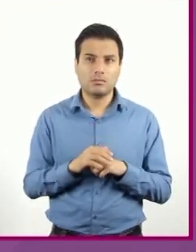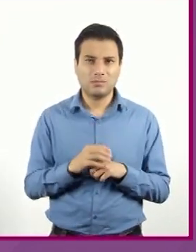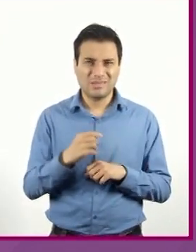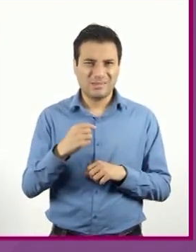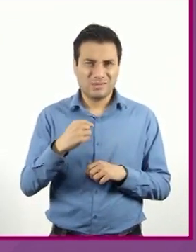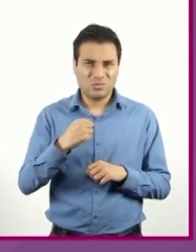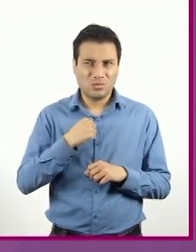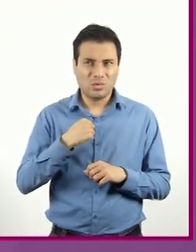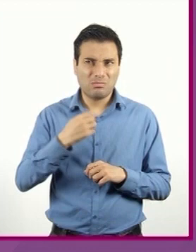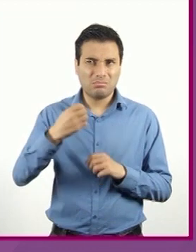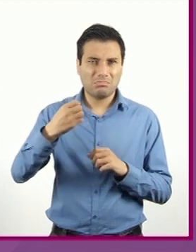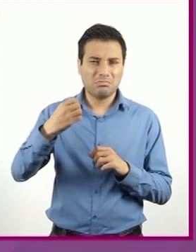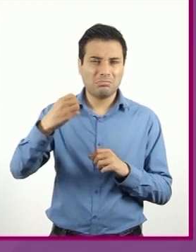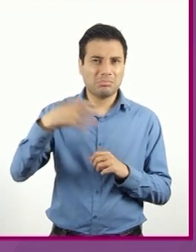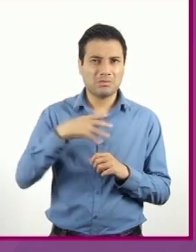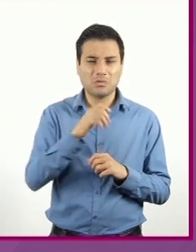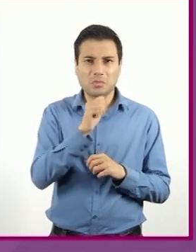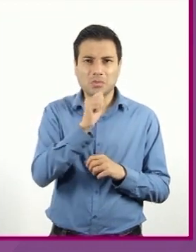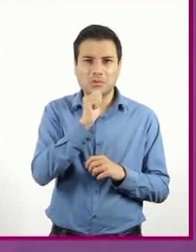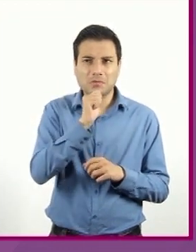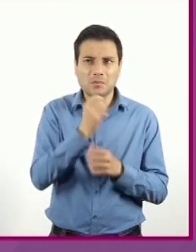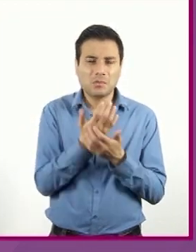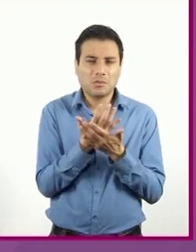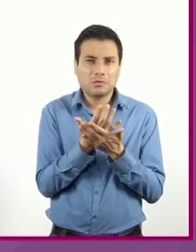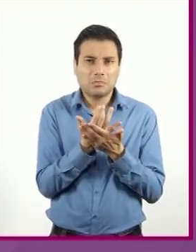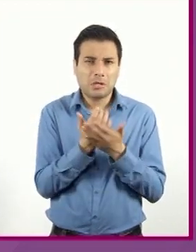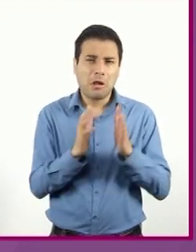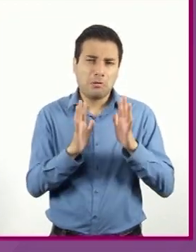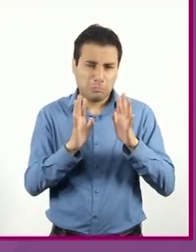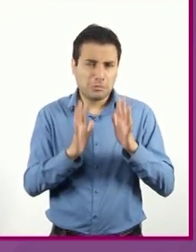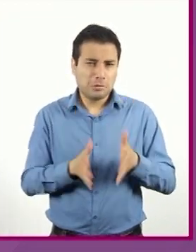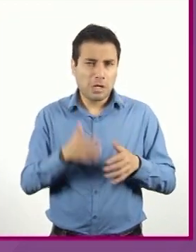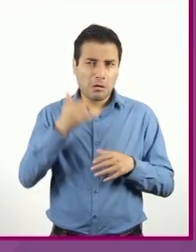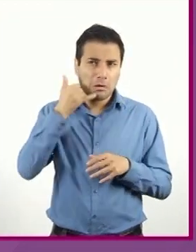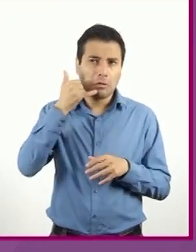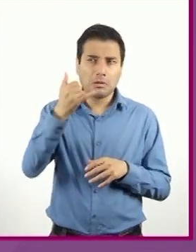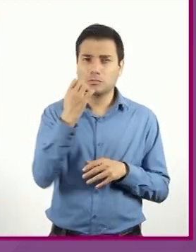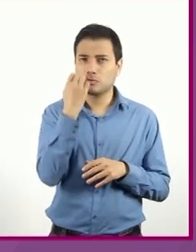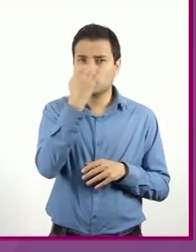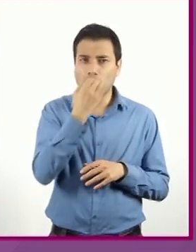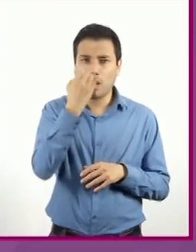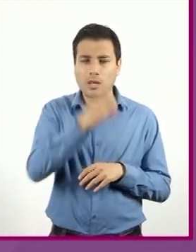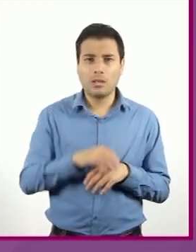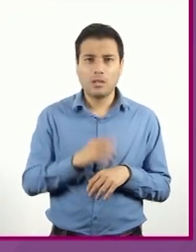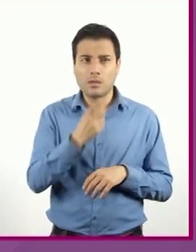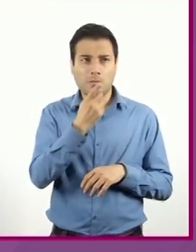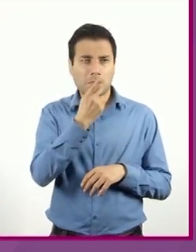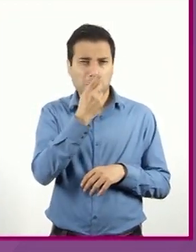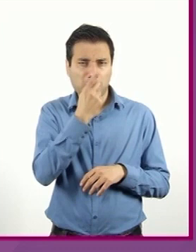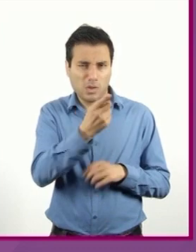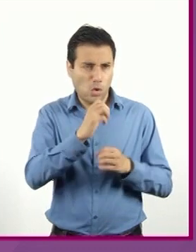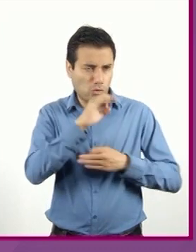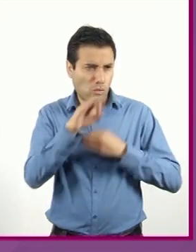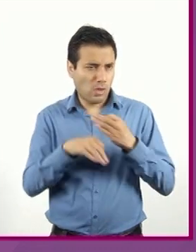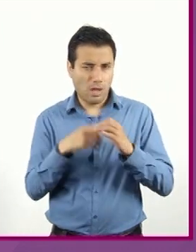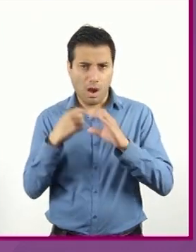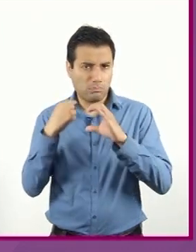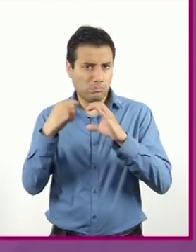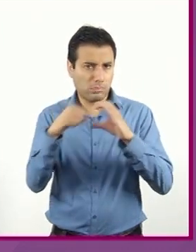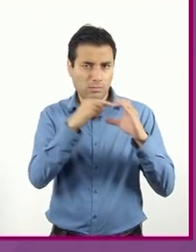no la he recibido. Ya hablé por teléfono a la escuela y me aseguraron que todas fueron